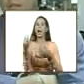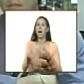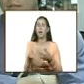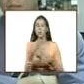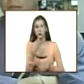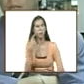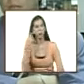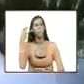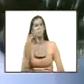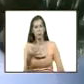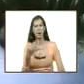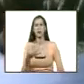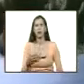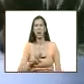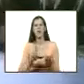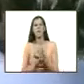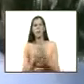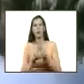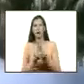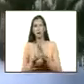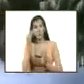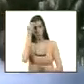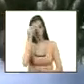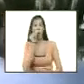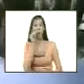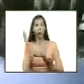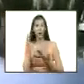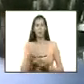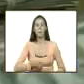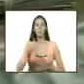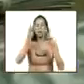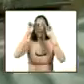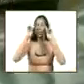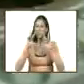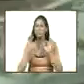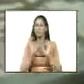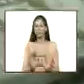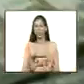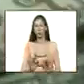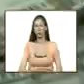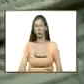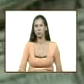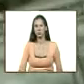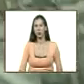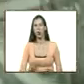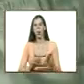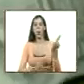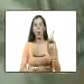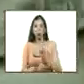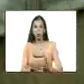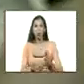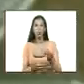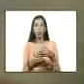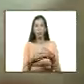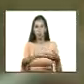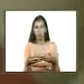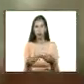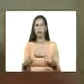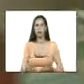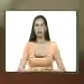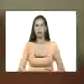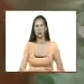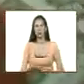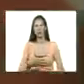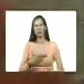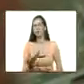buenos ojos esta medida que permitirá en su criterio mayor transparencia y eficacia en el uso de las Divisas podría